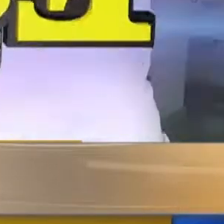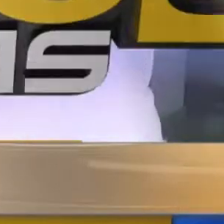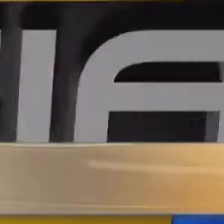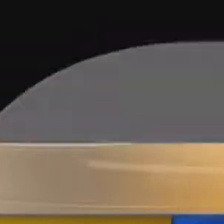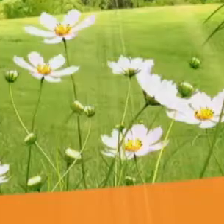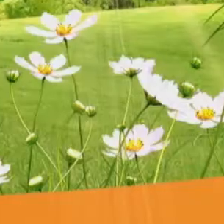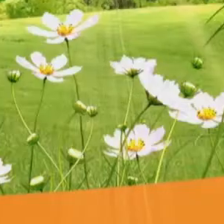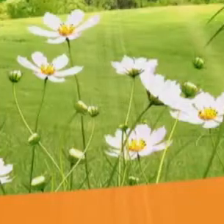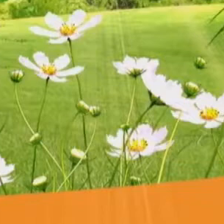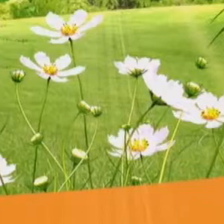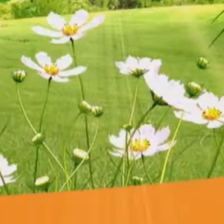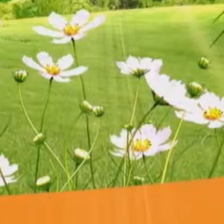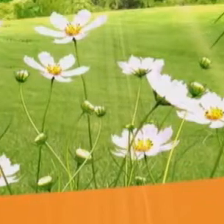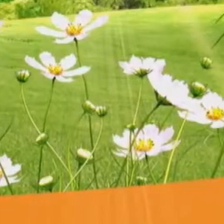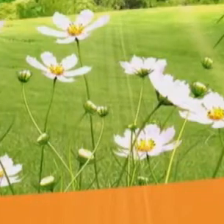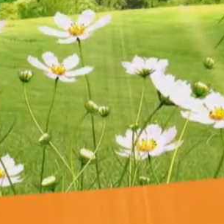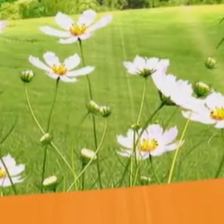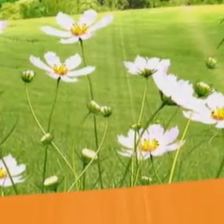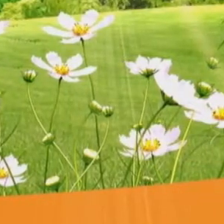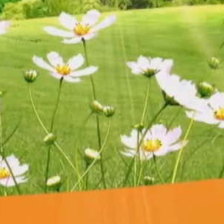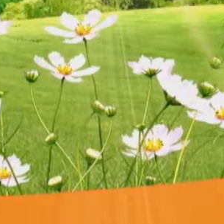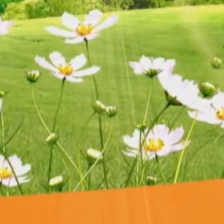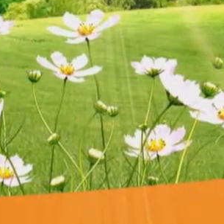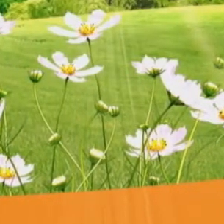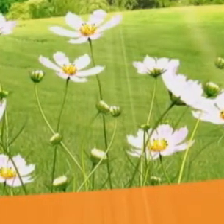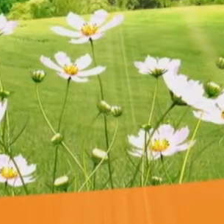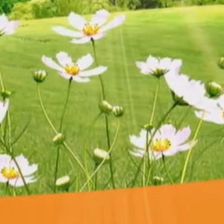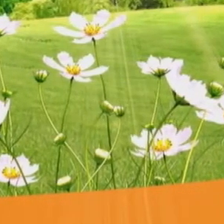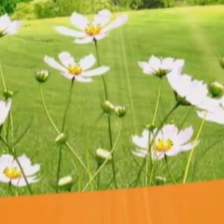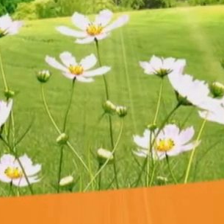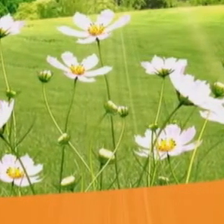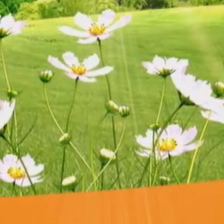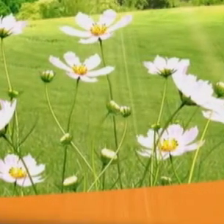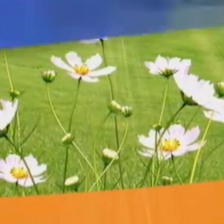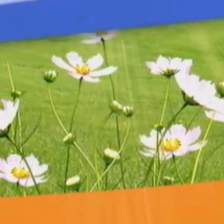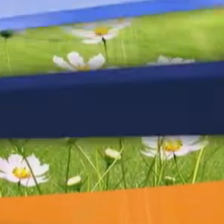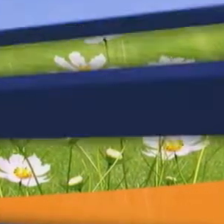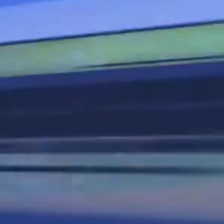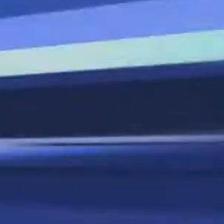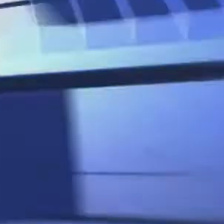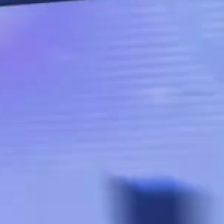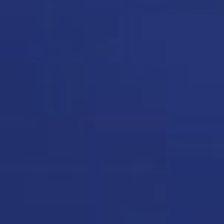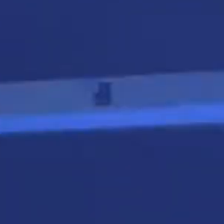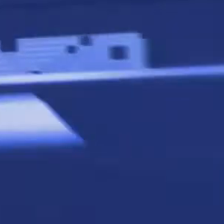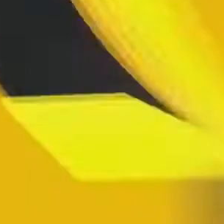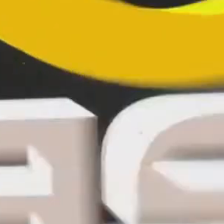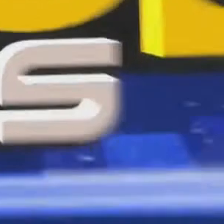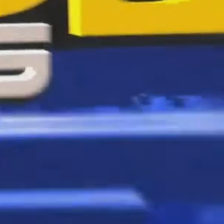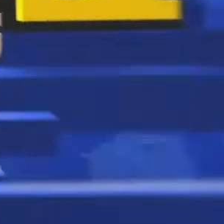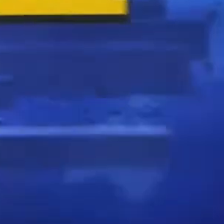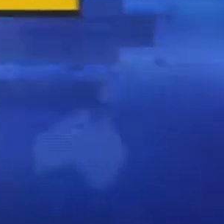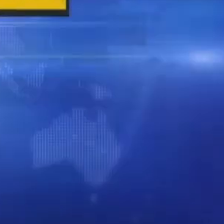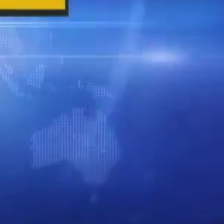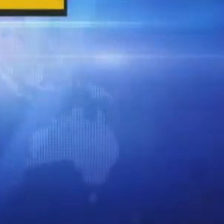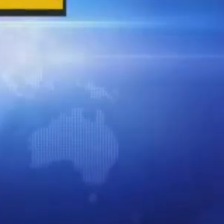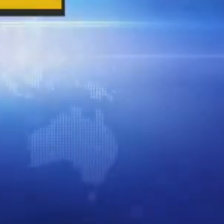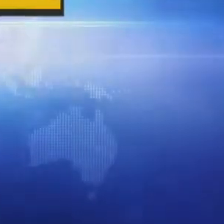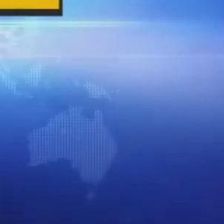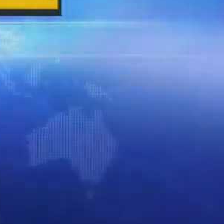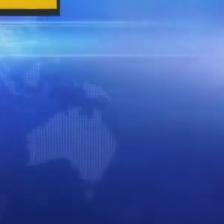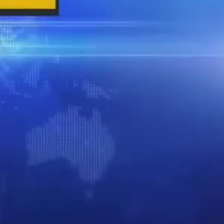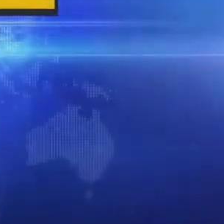Cristo Rey. Con el patrocinio de Barzón Ecológico, Barzón Aromas Delicias, líder en limpieza, Enlace Noticias, el noticiero que usted quiere